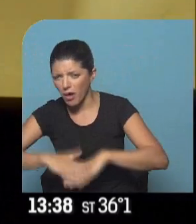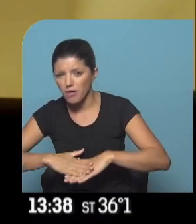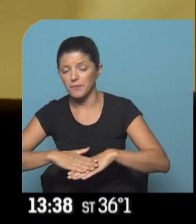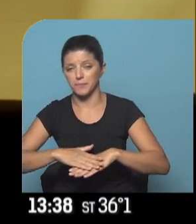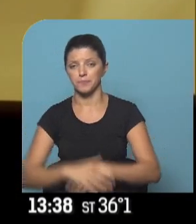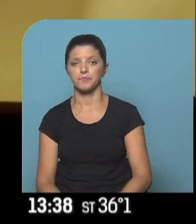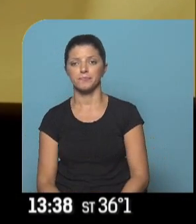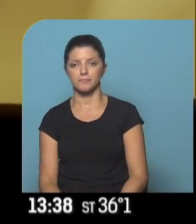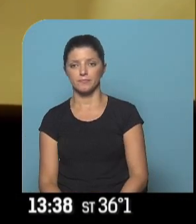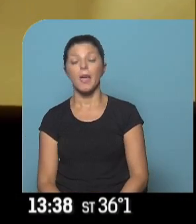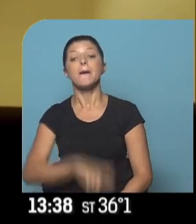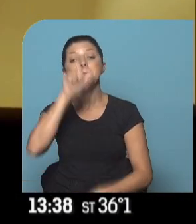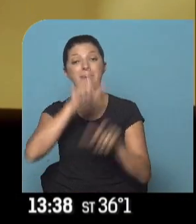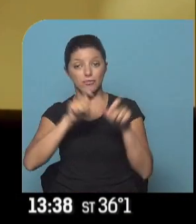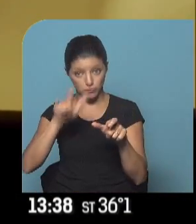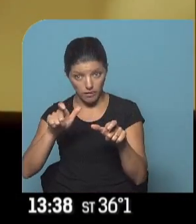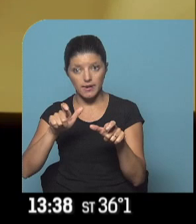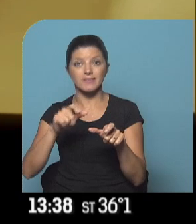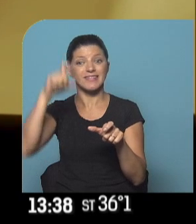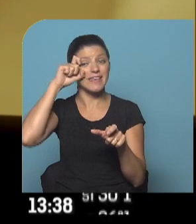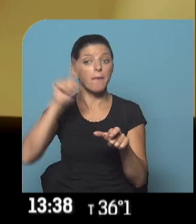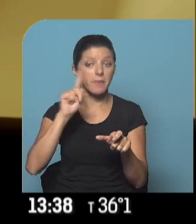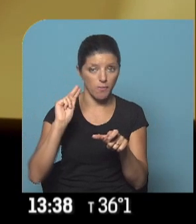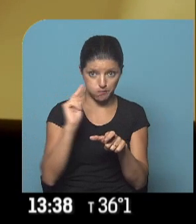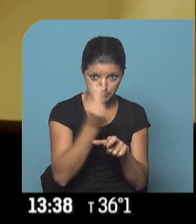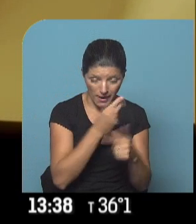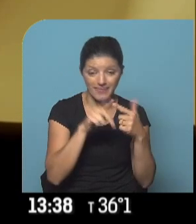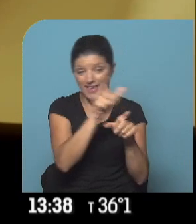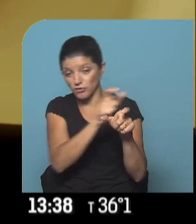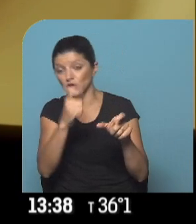El costo en vidas ya supera los 10.000 muertos, de los cuales más de